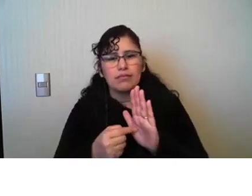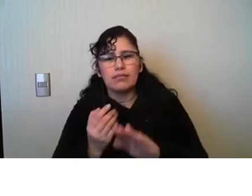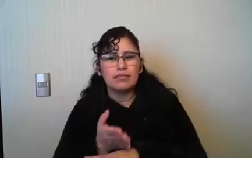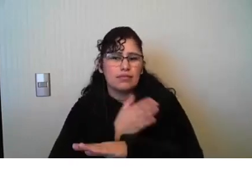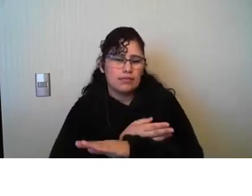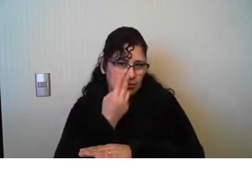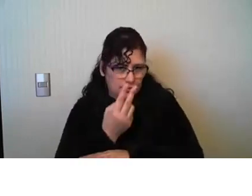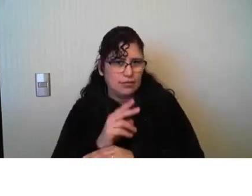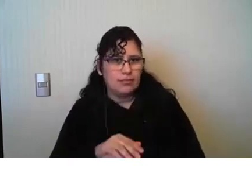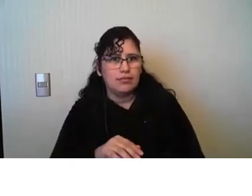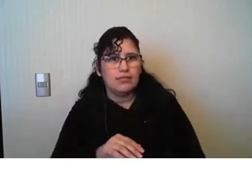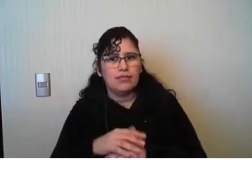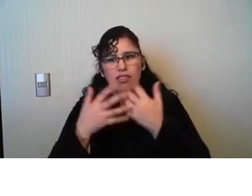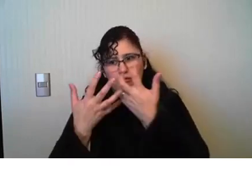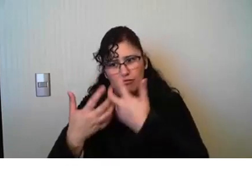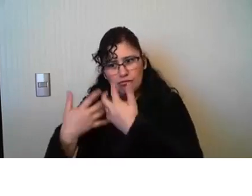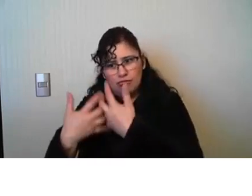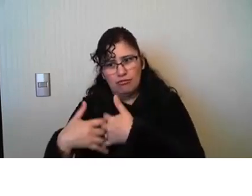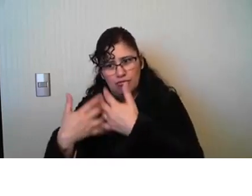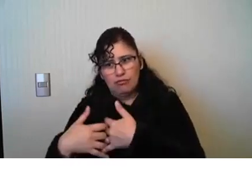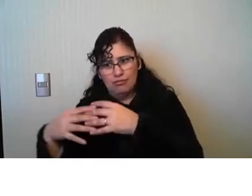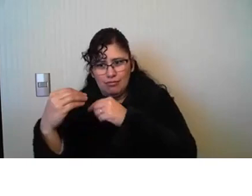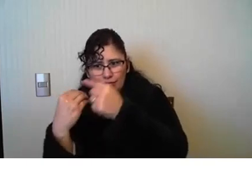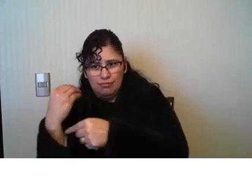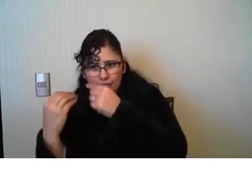parte funcional asociada al cerebelo.